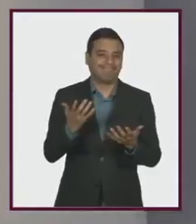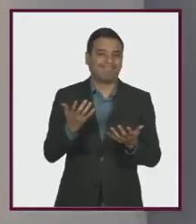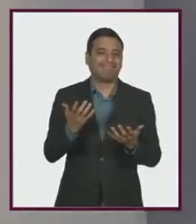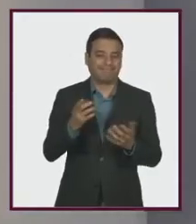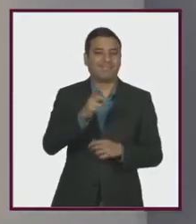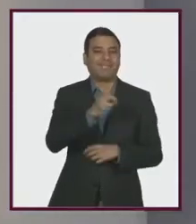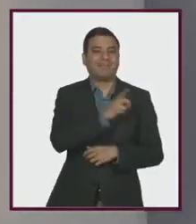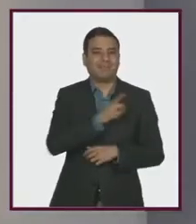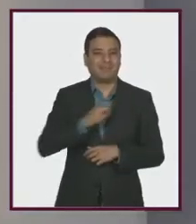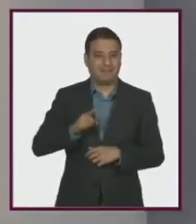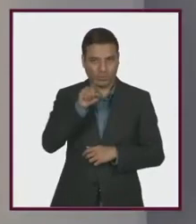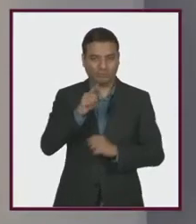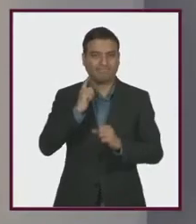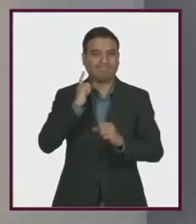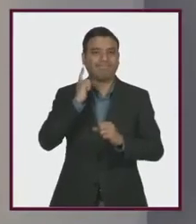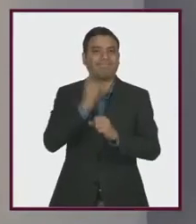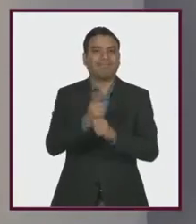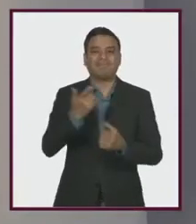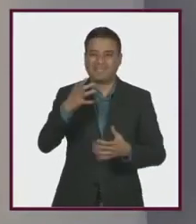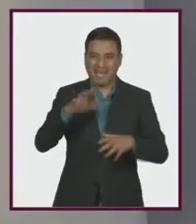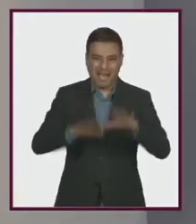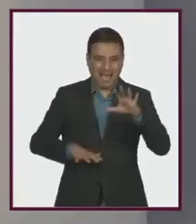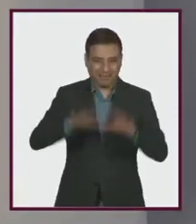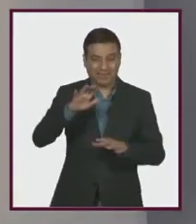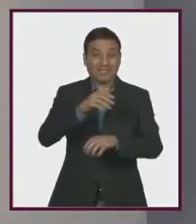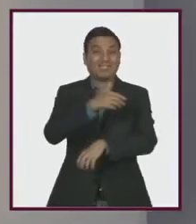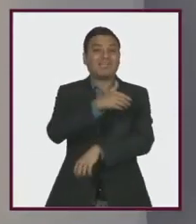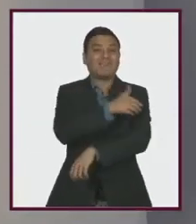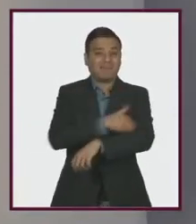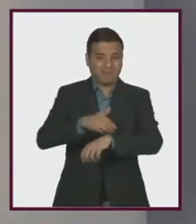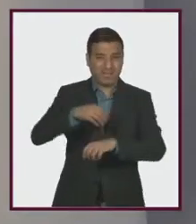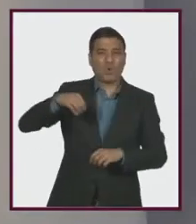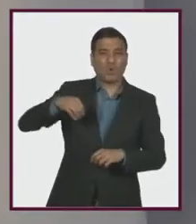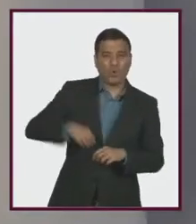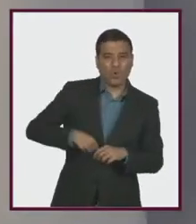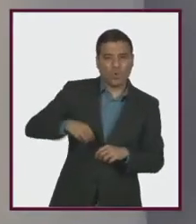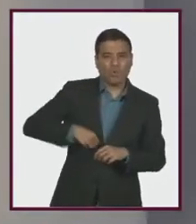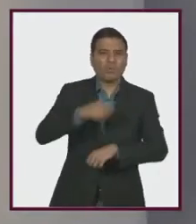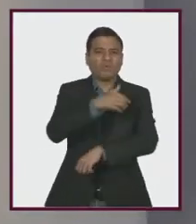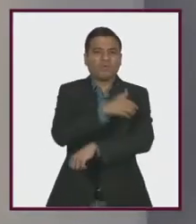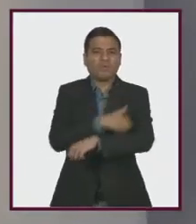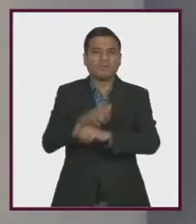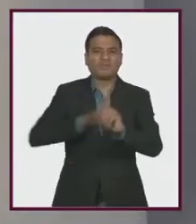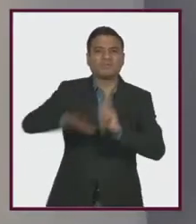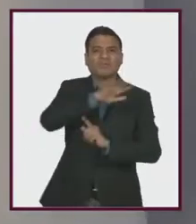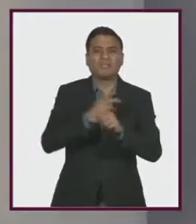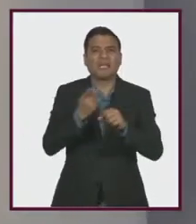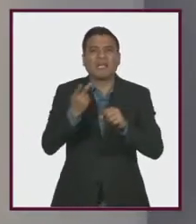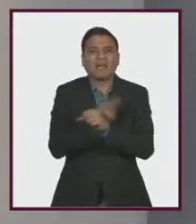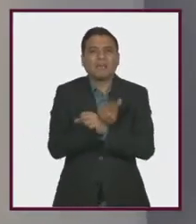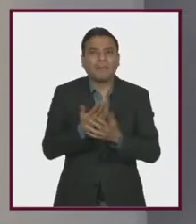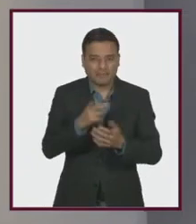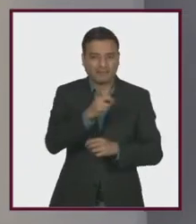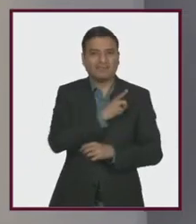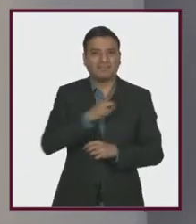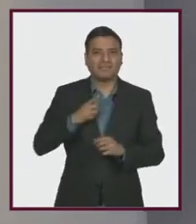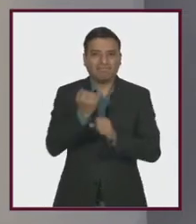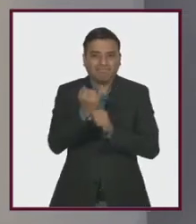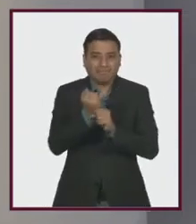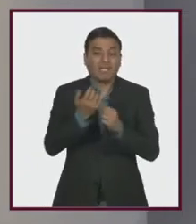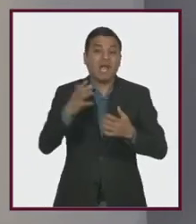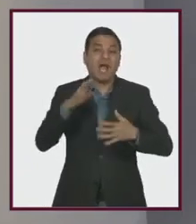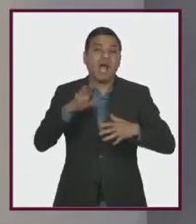decíamos a partir de la familia. Tenemos que ver qué es lo que está ocurriendo ahí. Normalizamos muchas veces ciertos